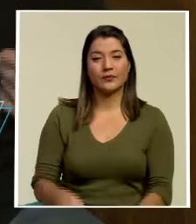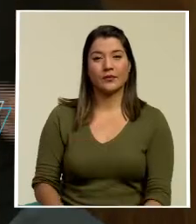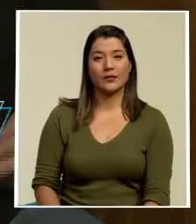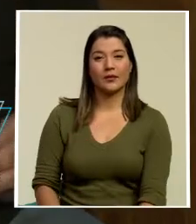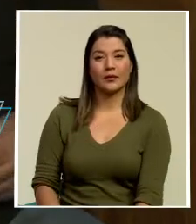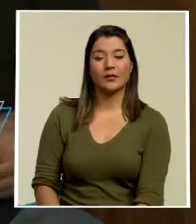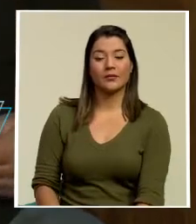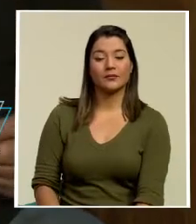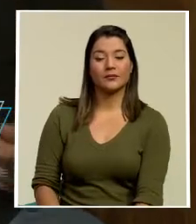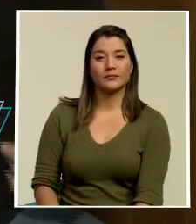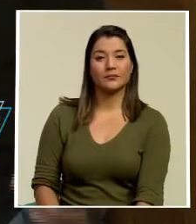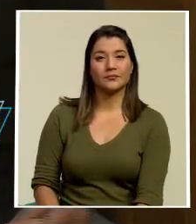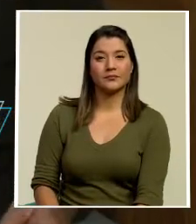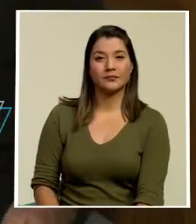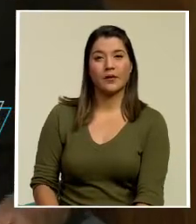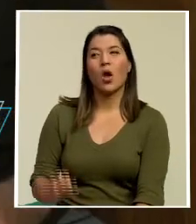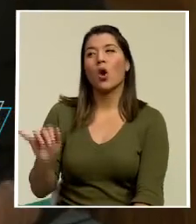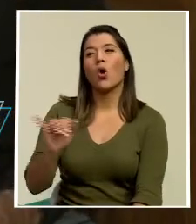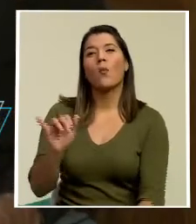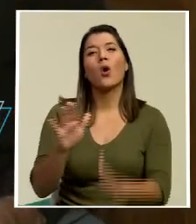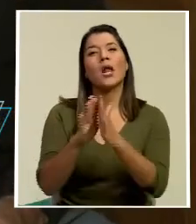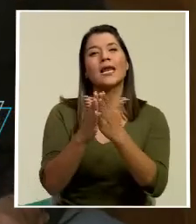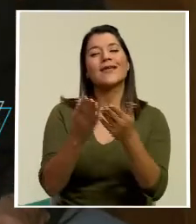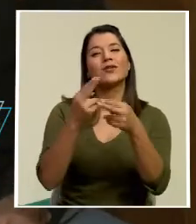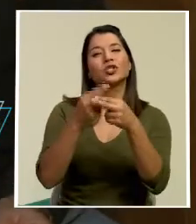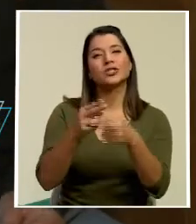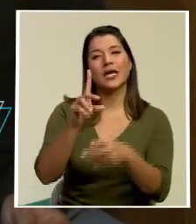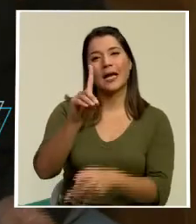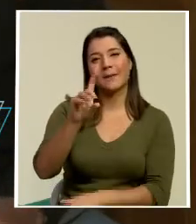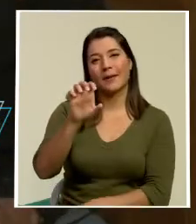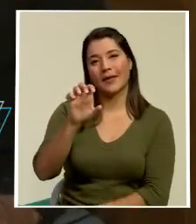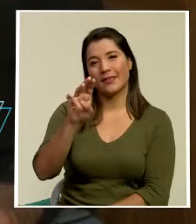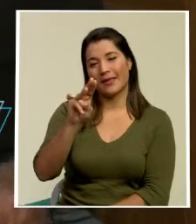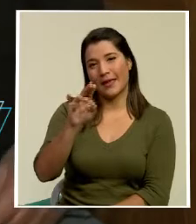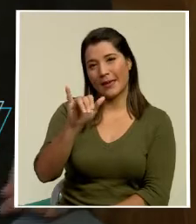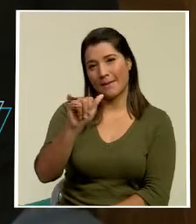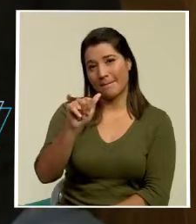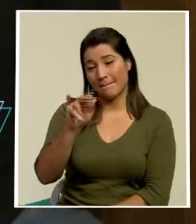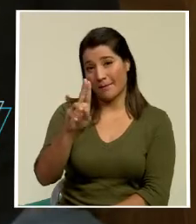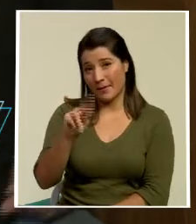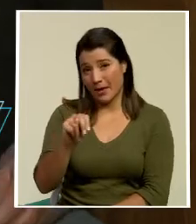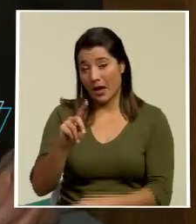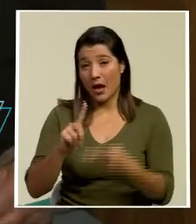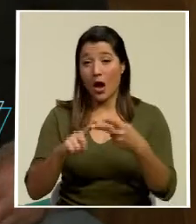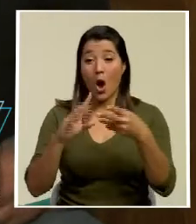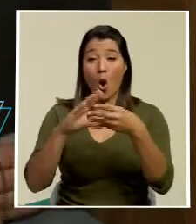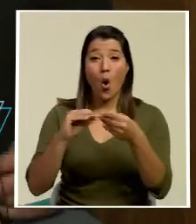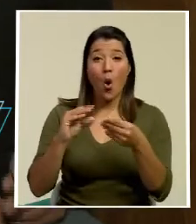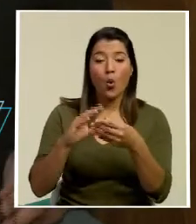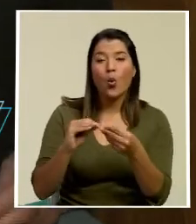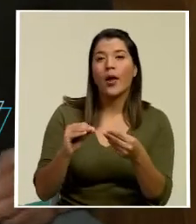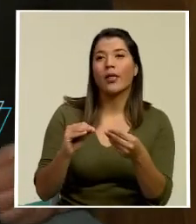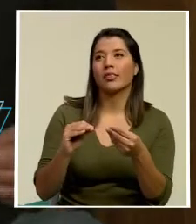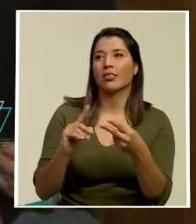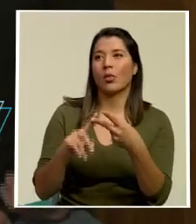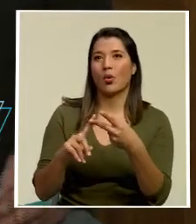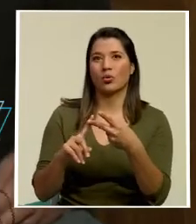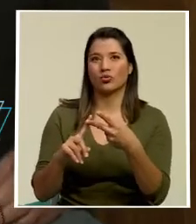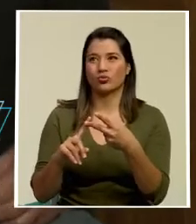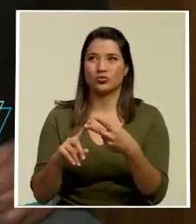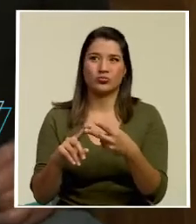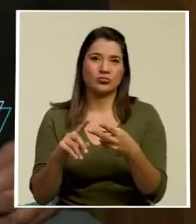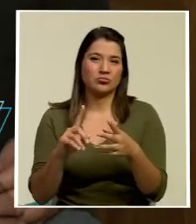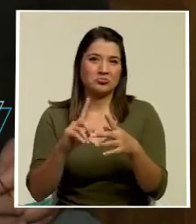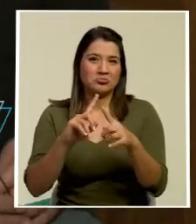por ejemplo, también muchos cuentos del Llano en Llamas, O